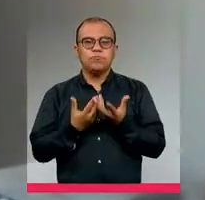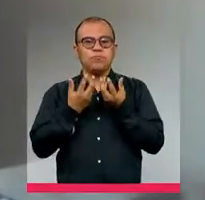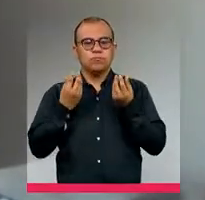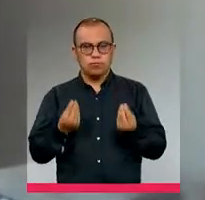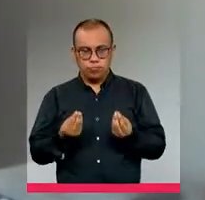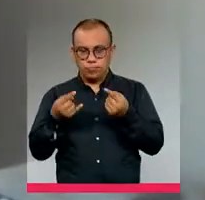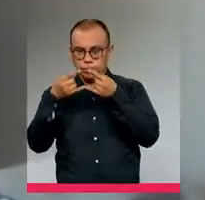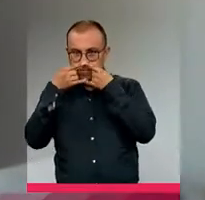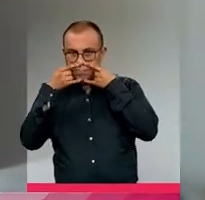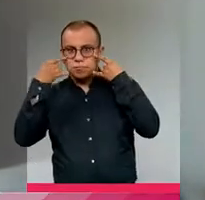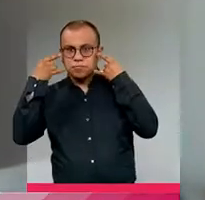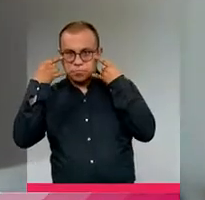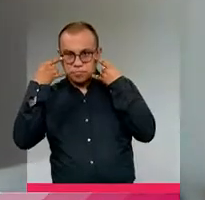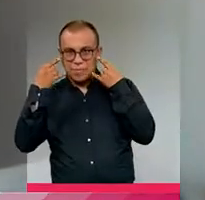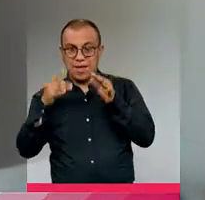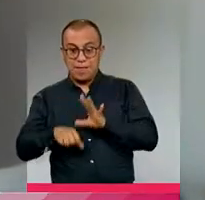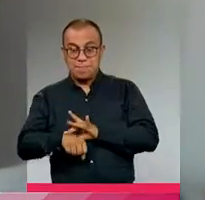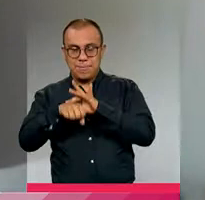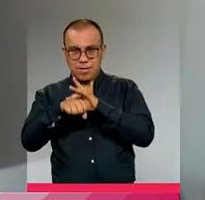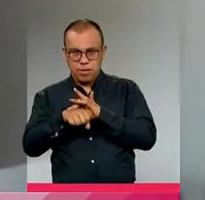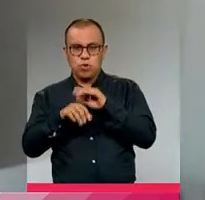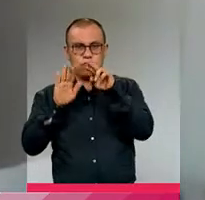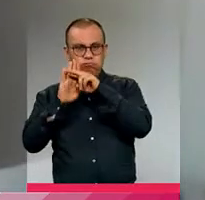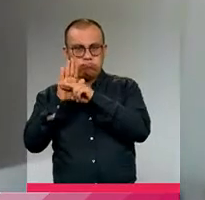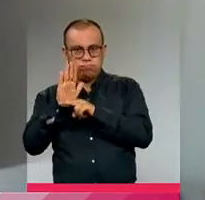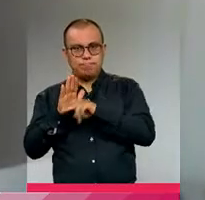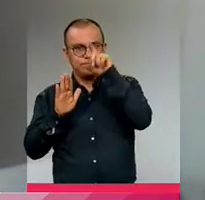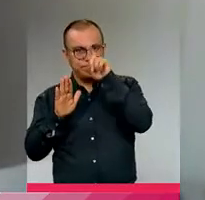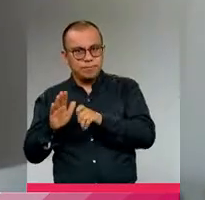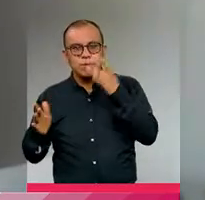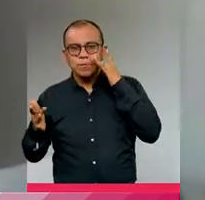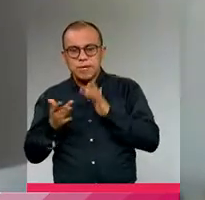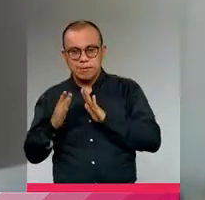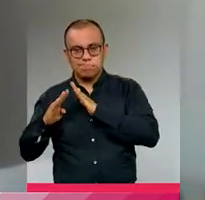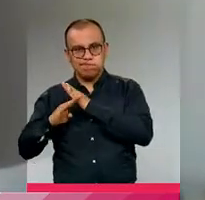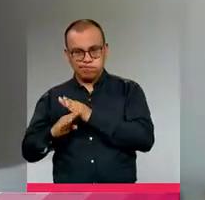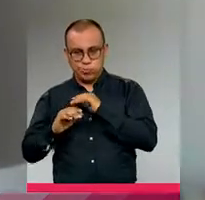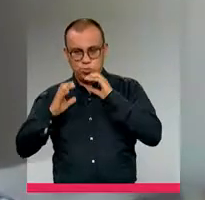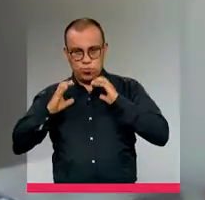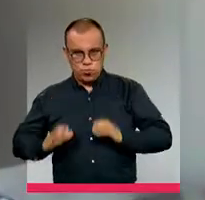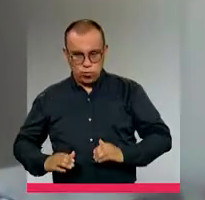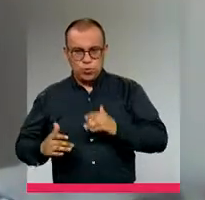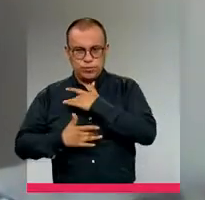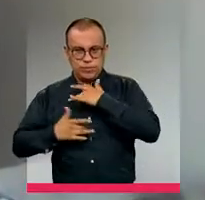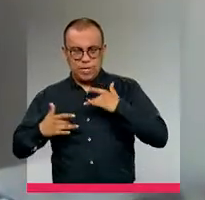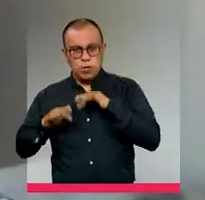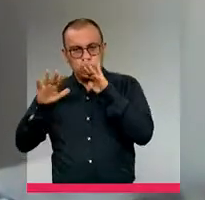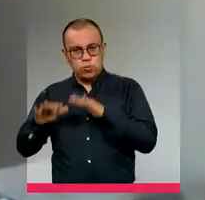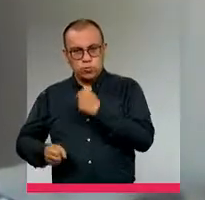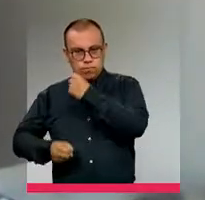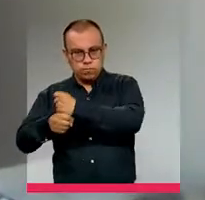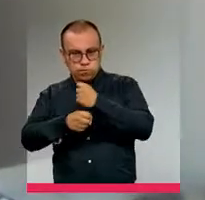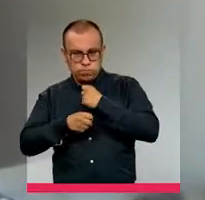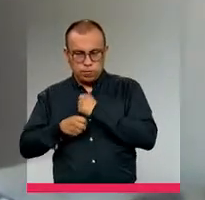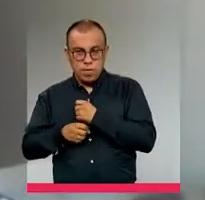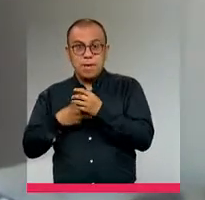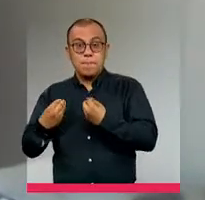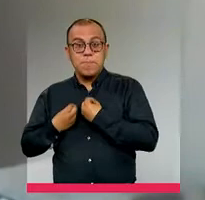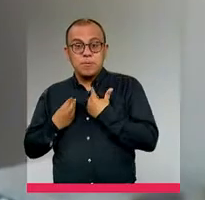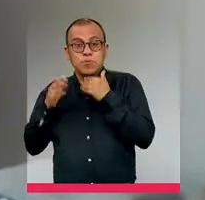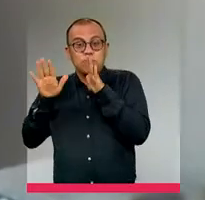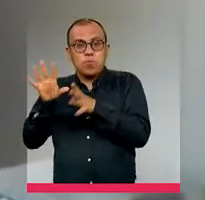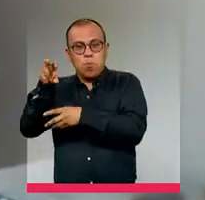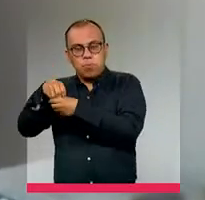de tapabocas, los de uso clínico que tienen que tener una norma especial porque la idea es proteger al personal de salud y proteger a los pacientes que ellos